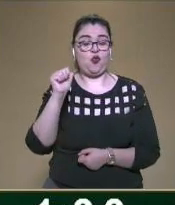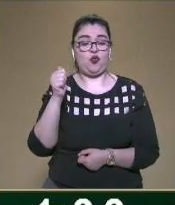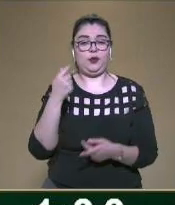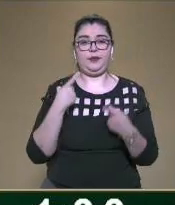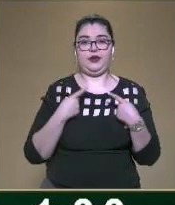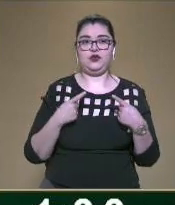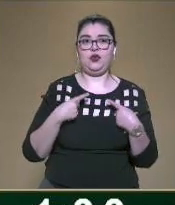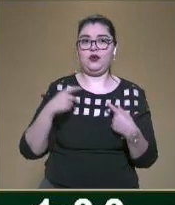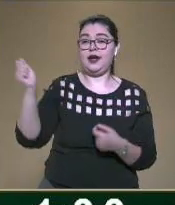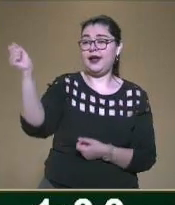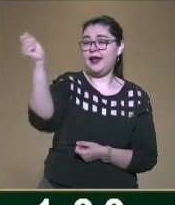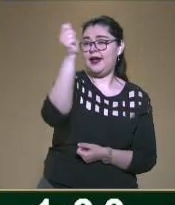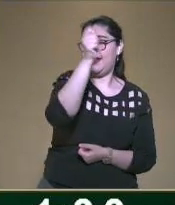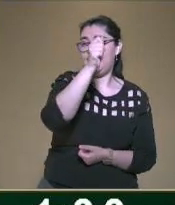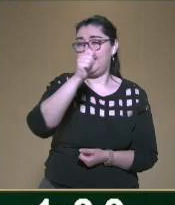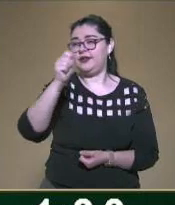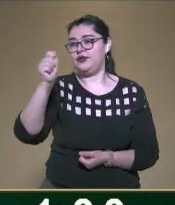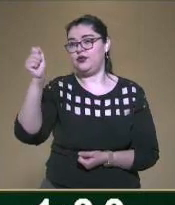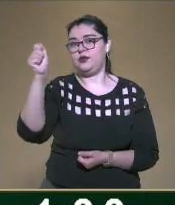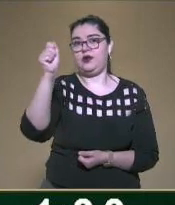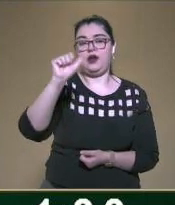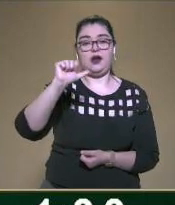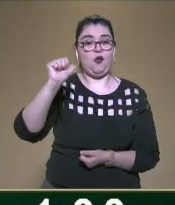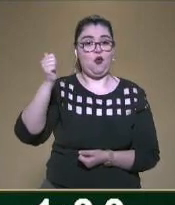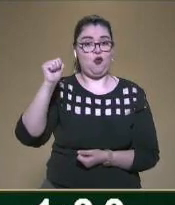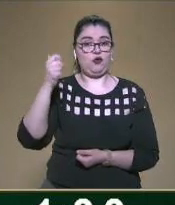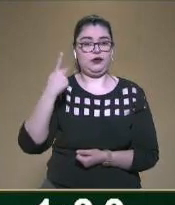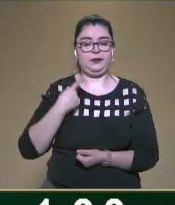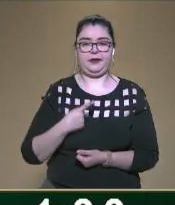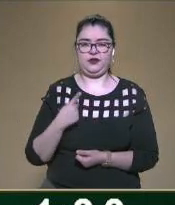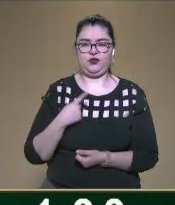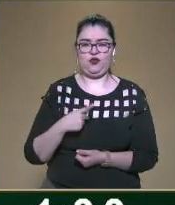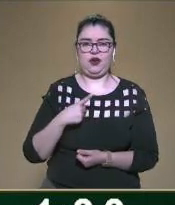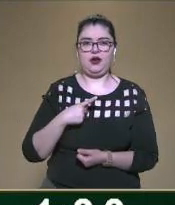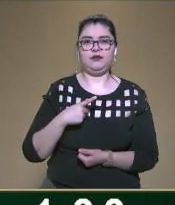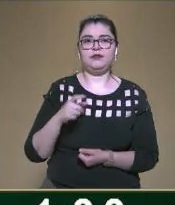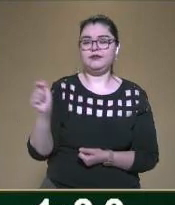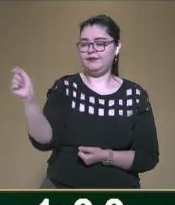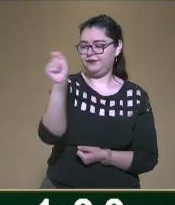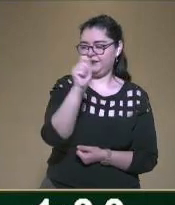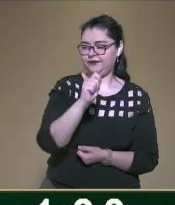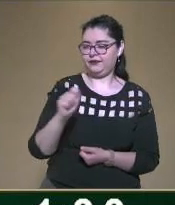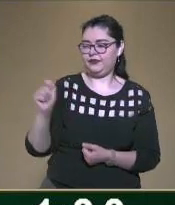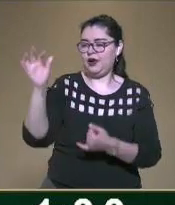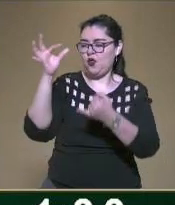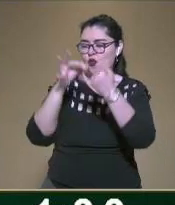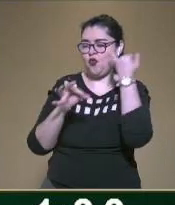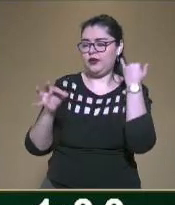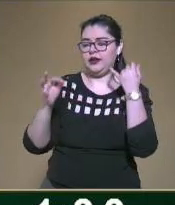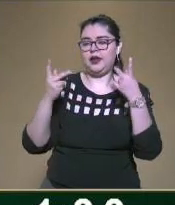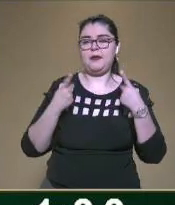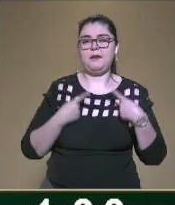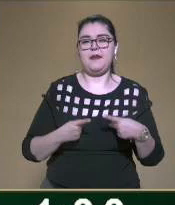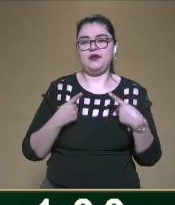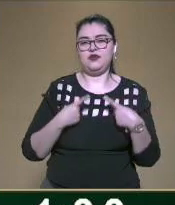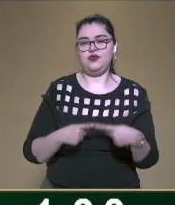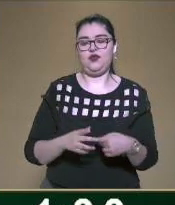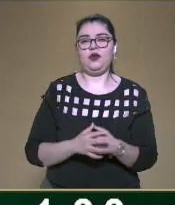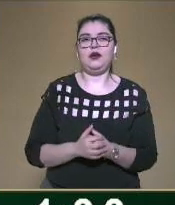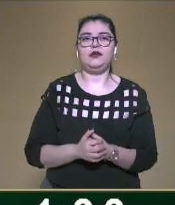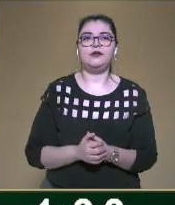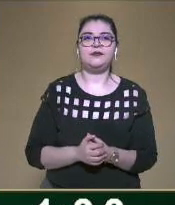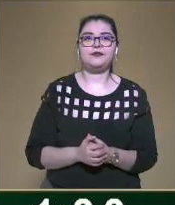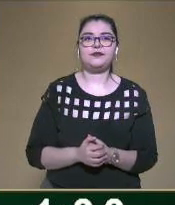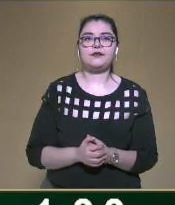bien, estos dos cuartos para la tercera persona y estos dos cuartos restantes para la